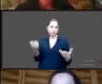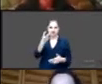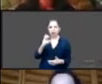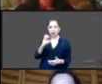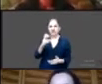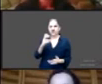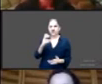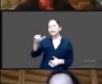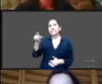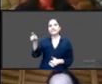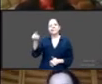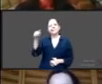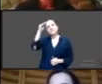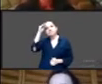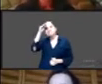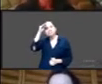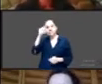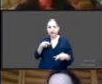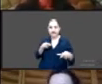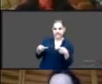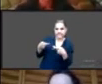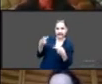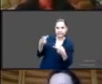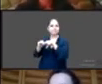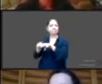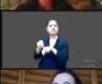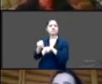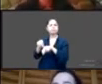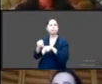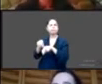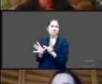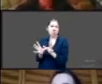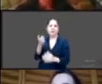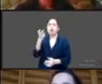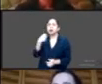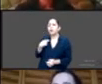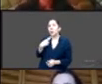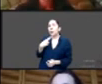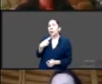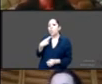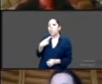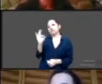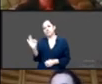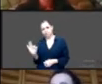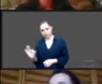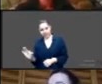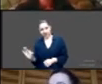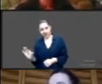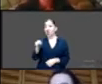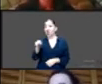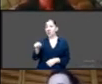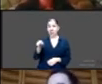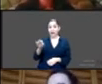planeando tener esa relación sexual. Sin embargo, llama mucho la atención que tengamos porcentajes de 17% que no